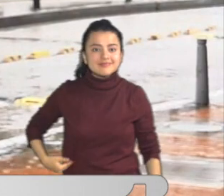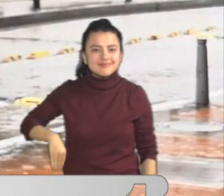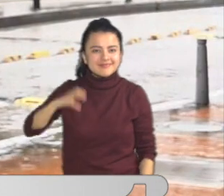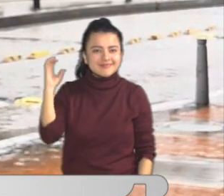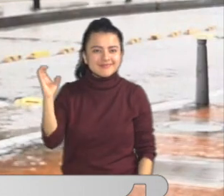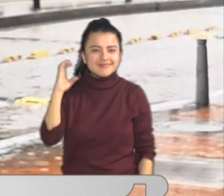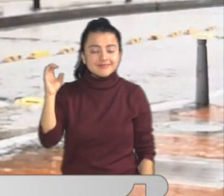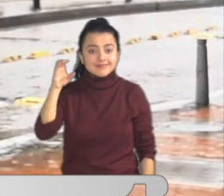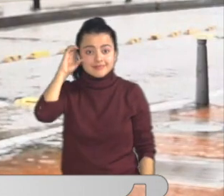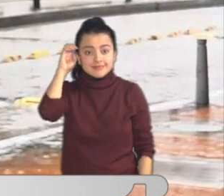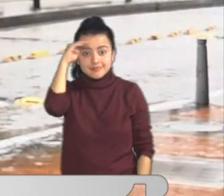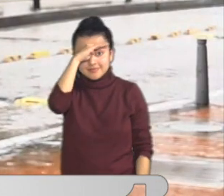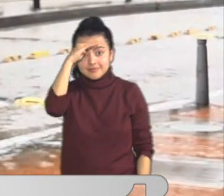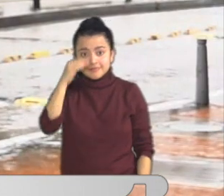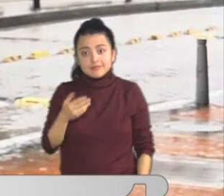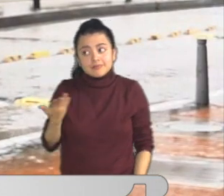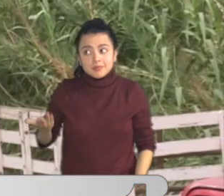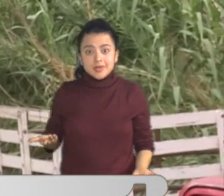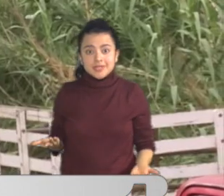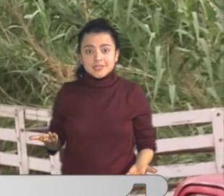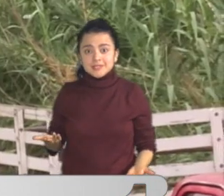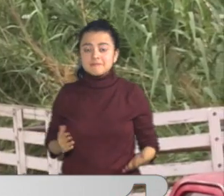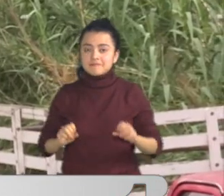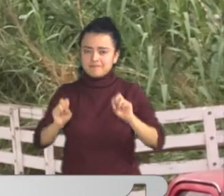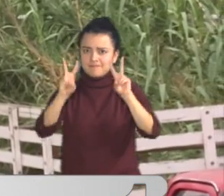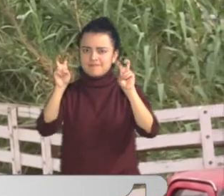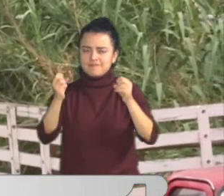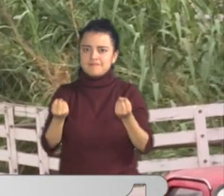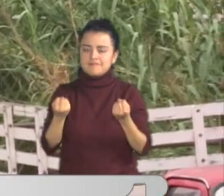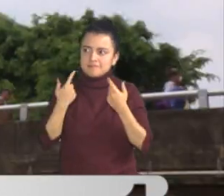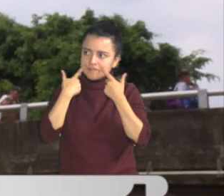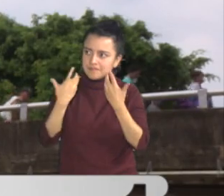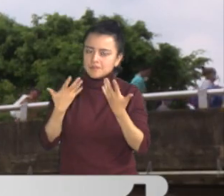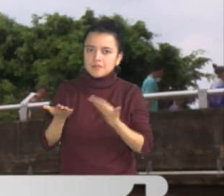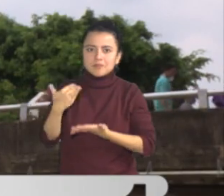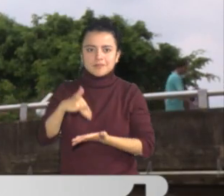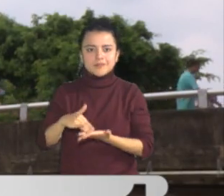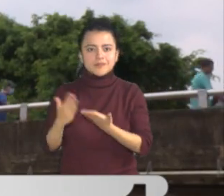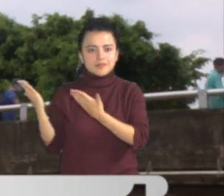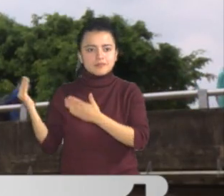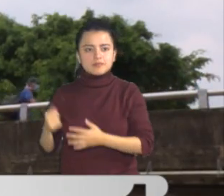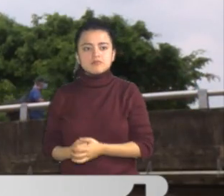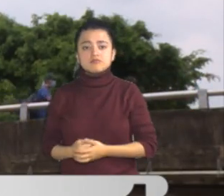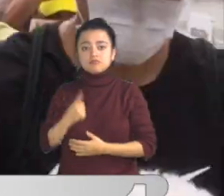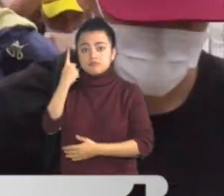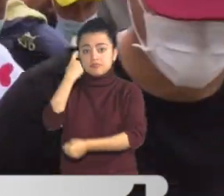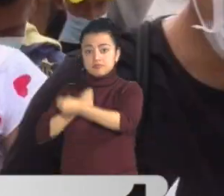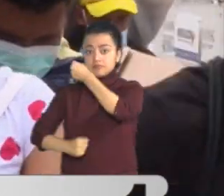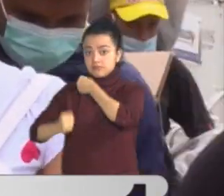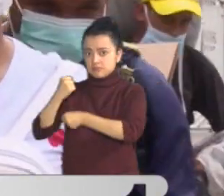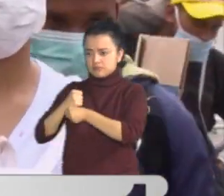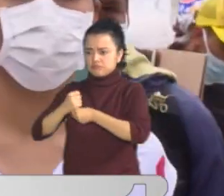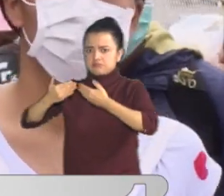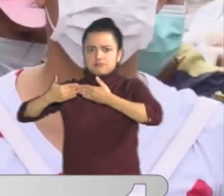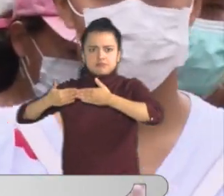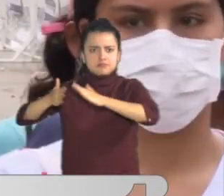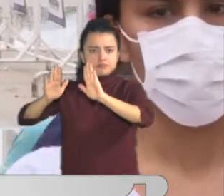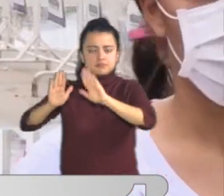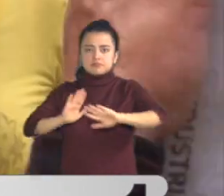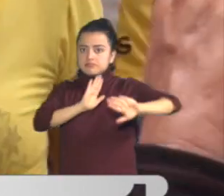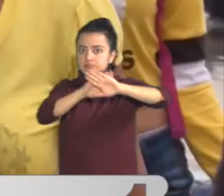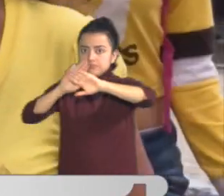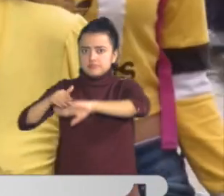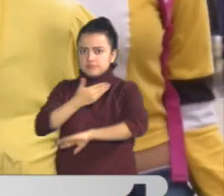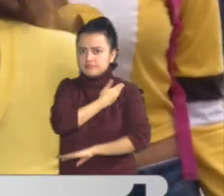Entre esos, el tema de las fronteras. Hace poco más de un año se abrieron las fronteras, así lo afirmó el gobierno de Iván Duque ante